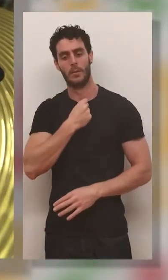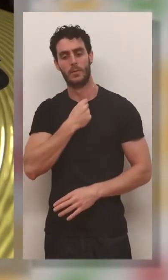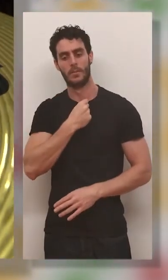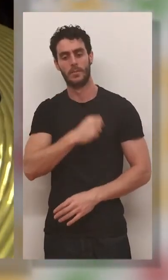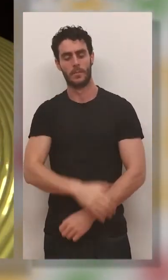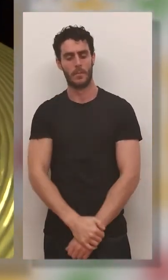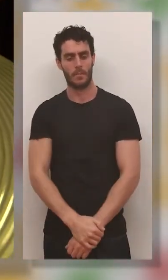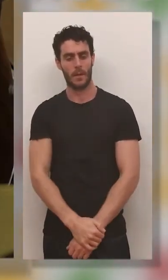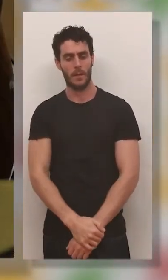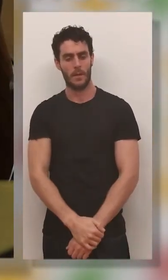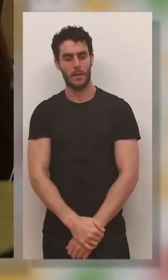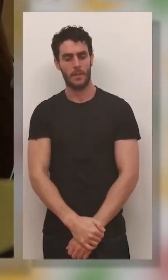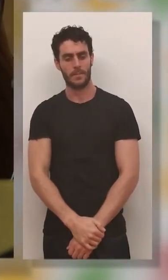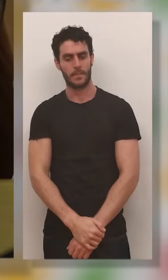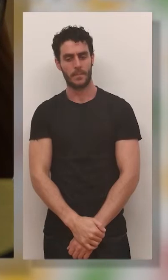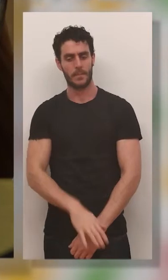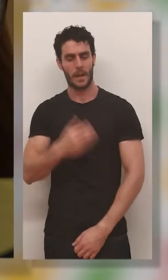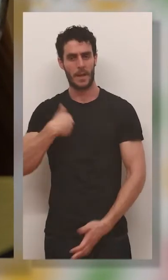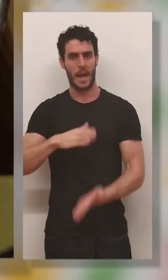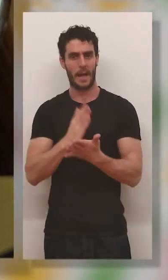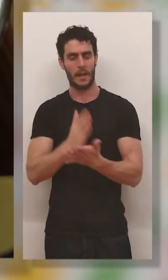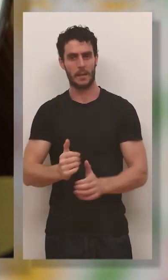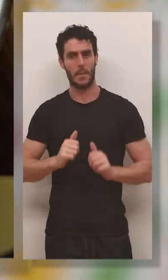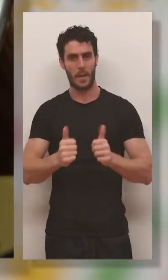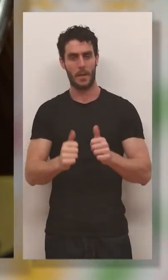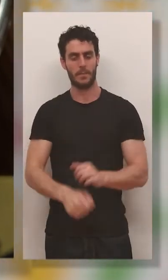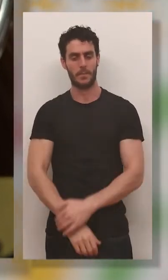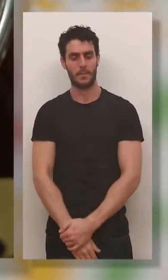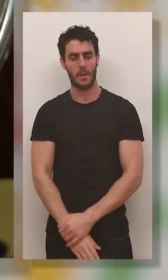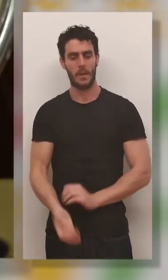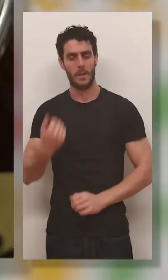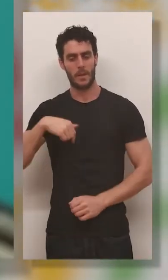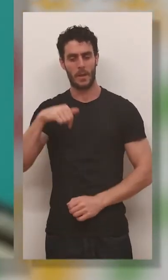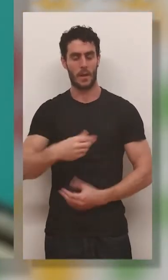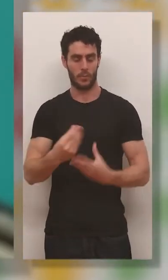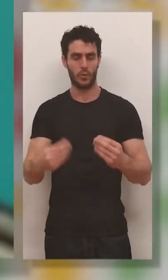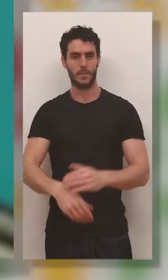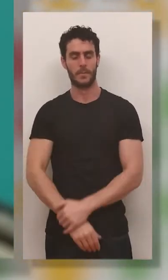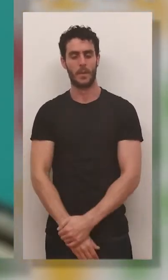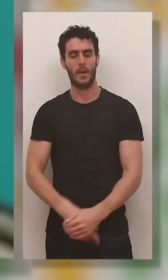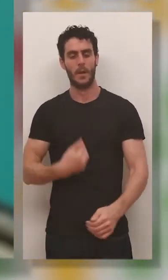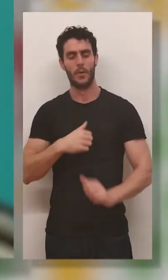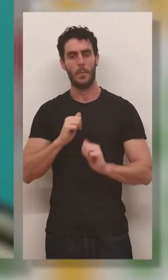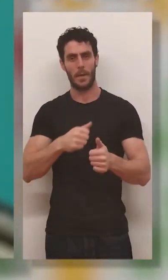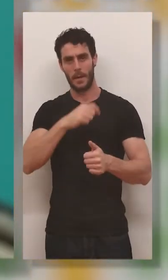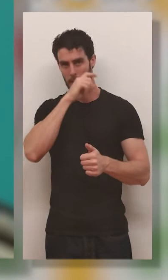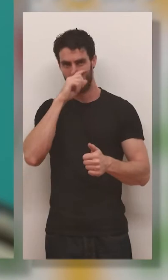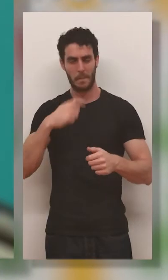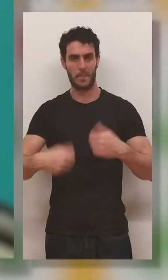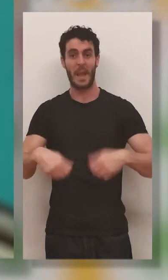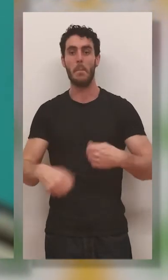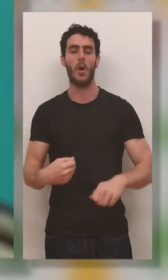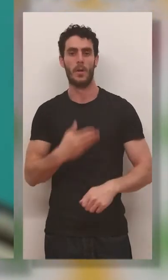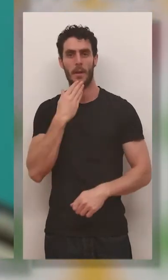pues empecé a hacer las clases y todo y pues llevo aquí ya unos años. Empecé con el tambor a